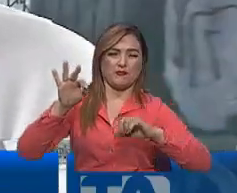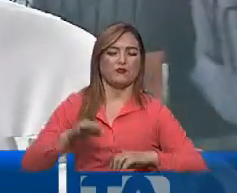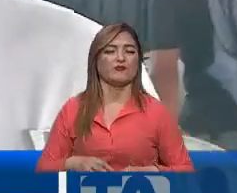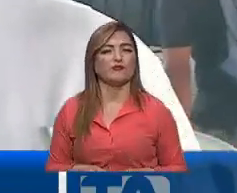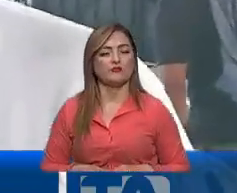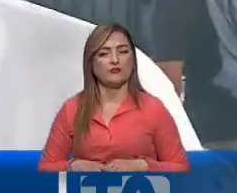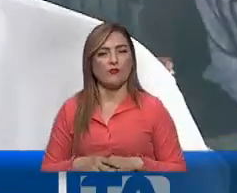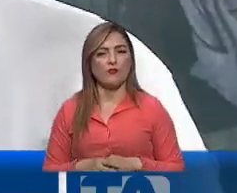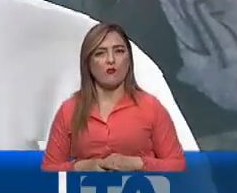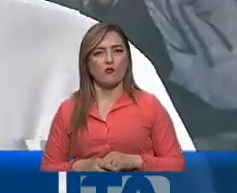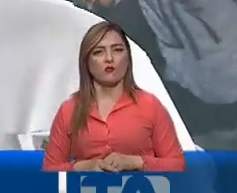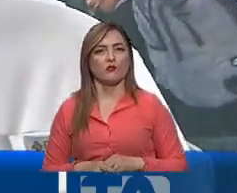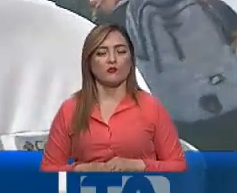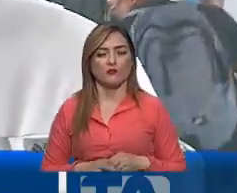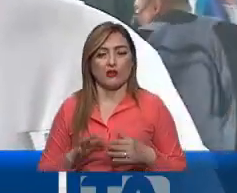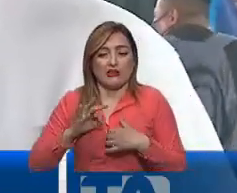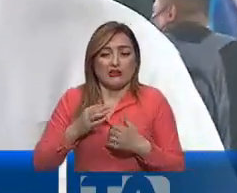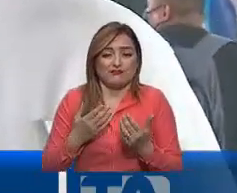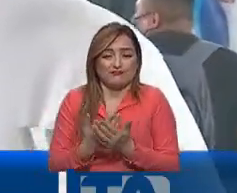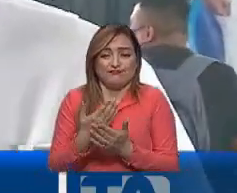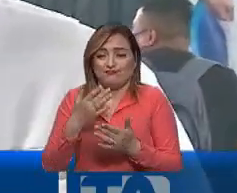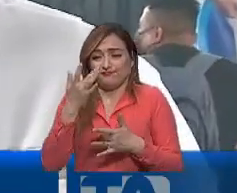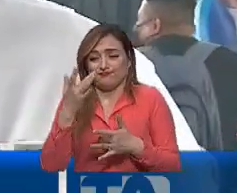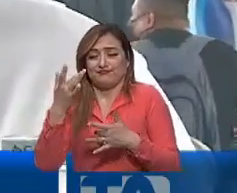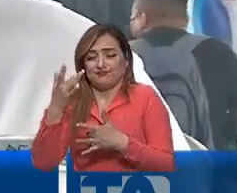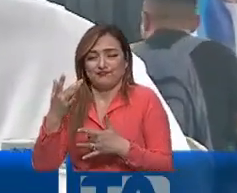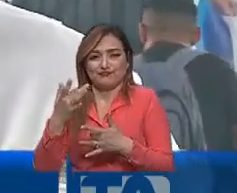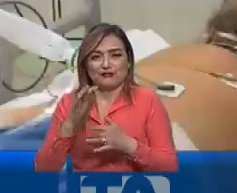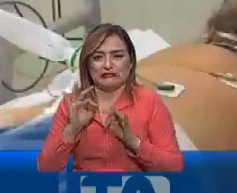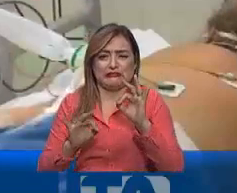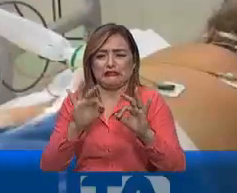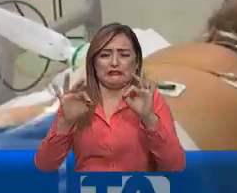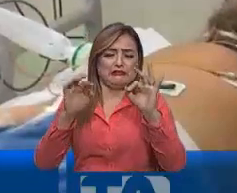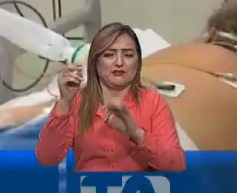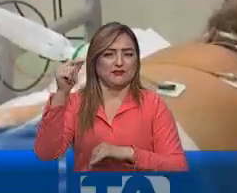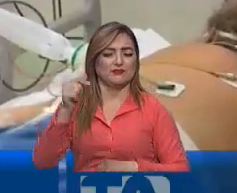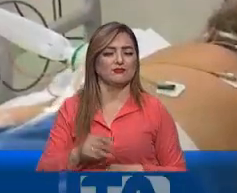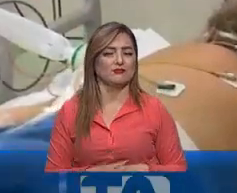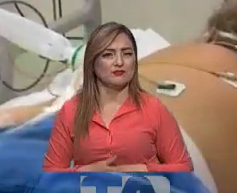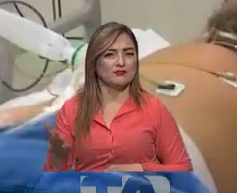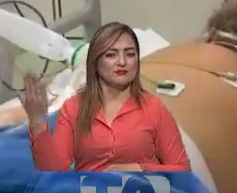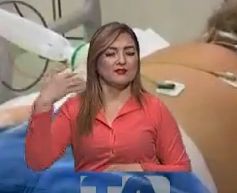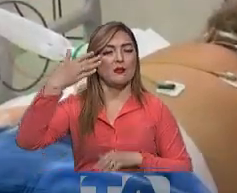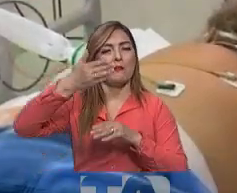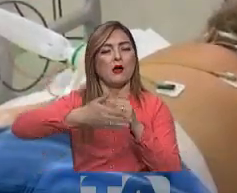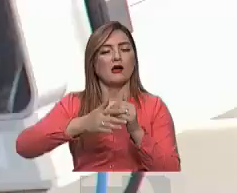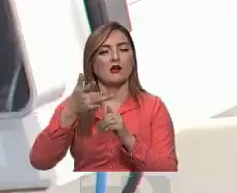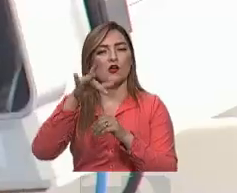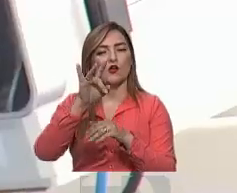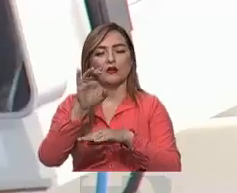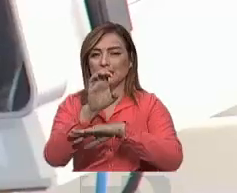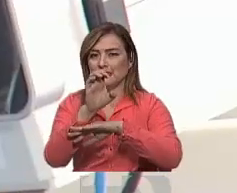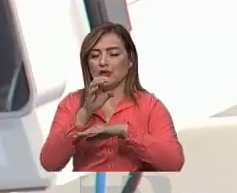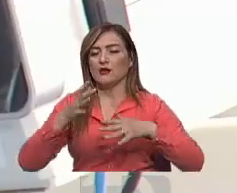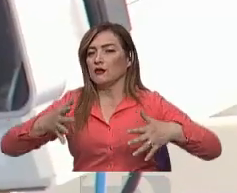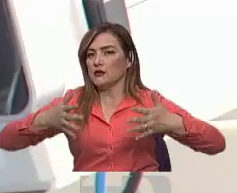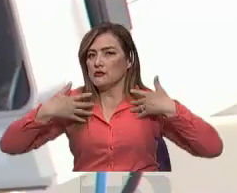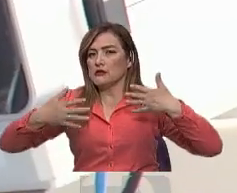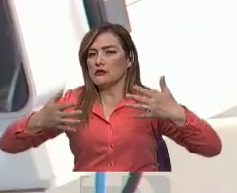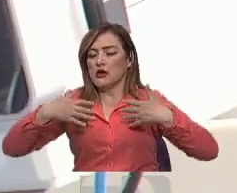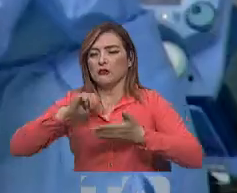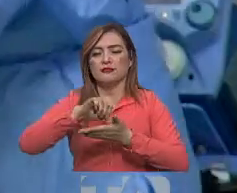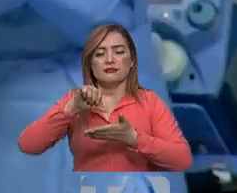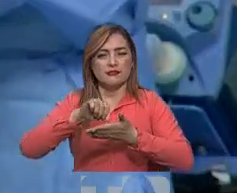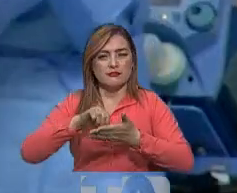cuenta no solamente son los nuevos contagios, sino la velocidad de contagio. Y es que hasta el martes 18 de enero, Guayaquil se presentaba como